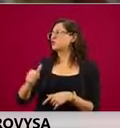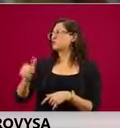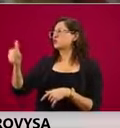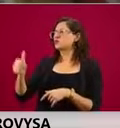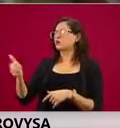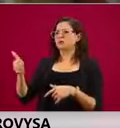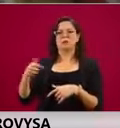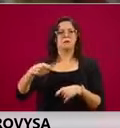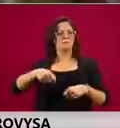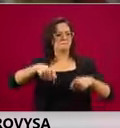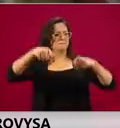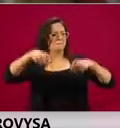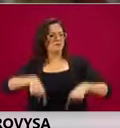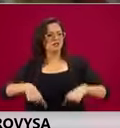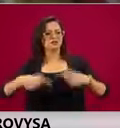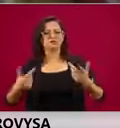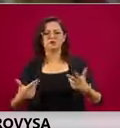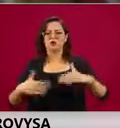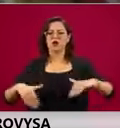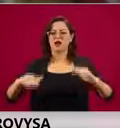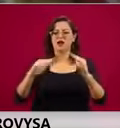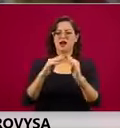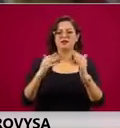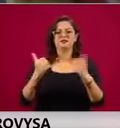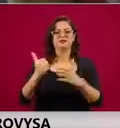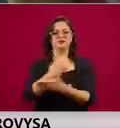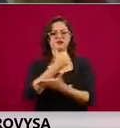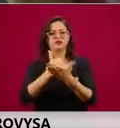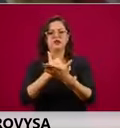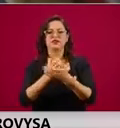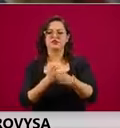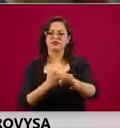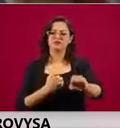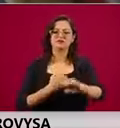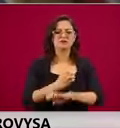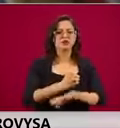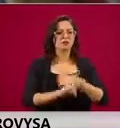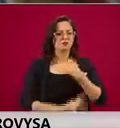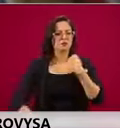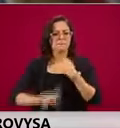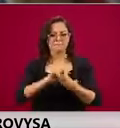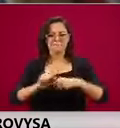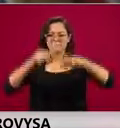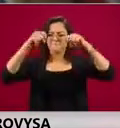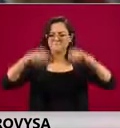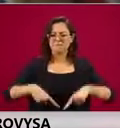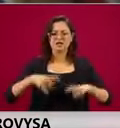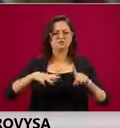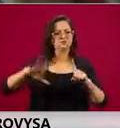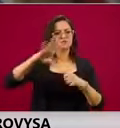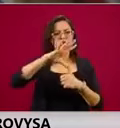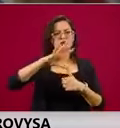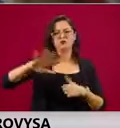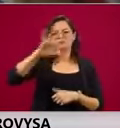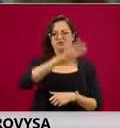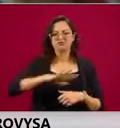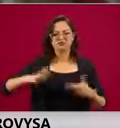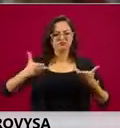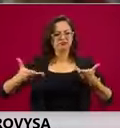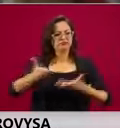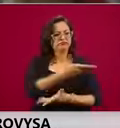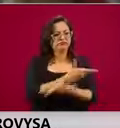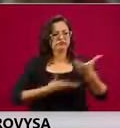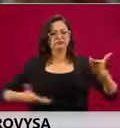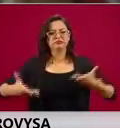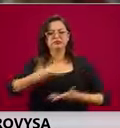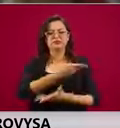45% más rápido habló Andrés Manuel López Obrador allá en los Estados Unidos, ¿no? Aquí valdría la pena que aquí lo